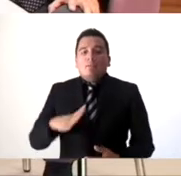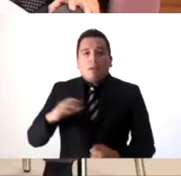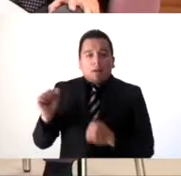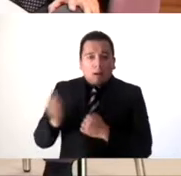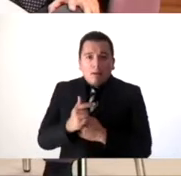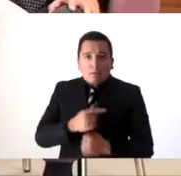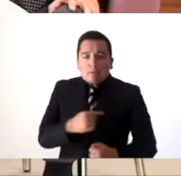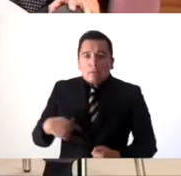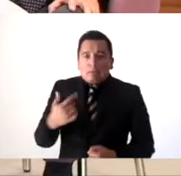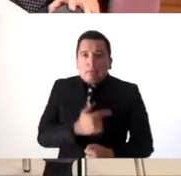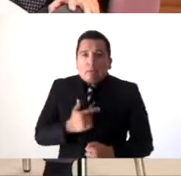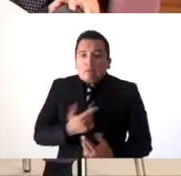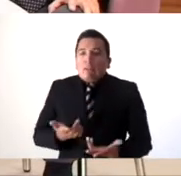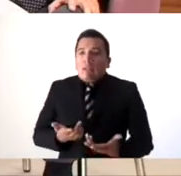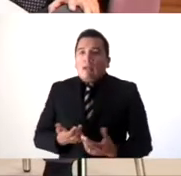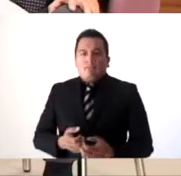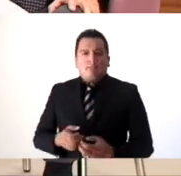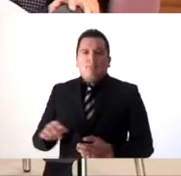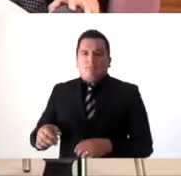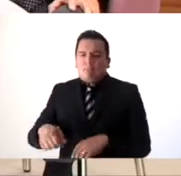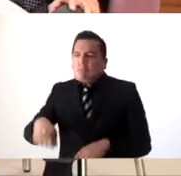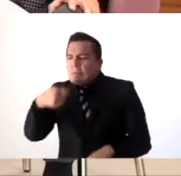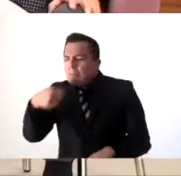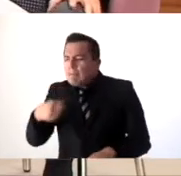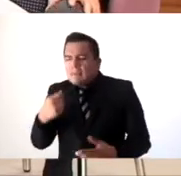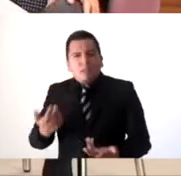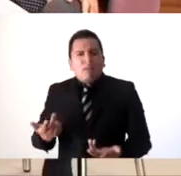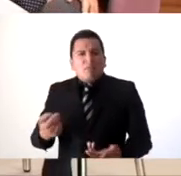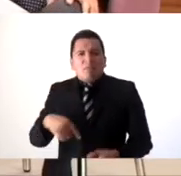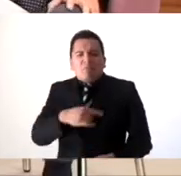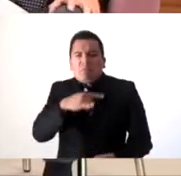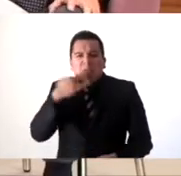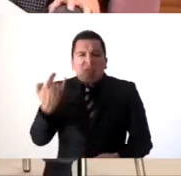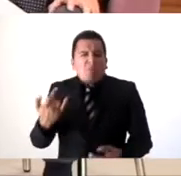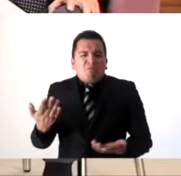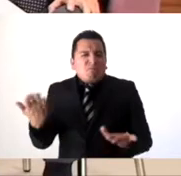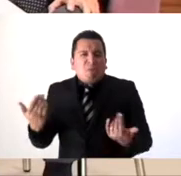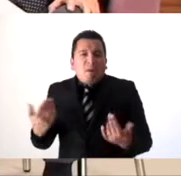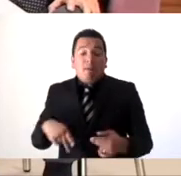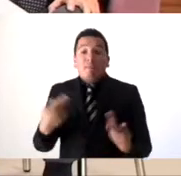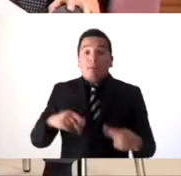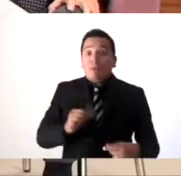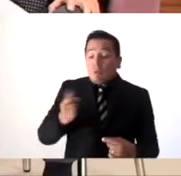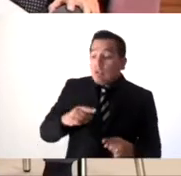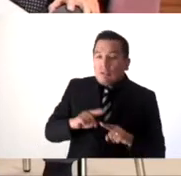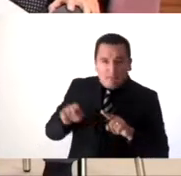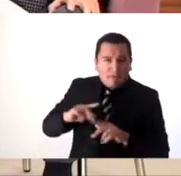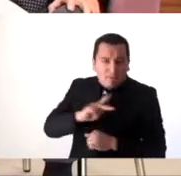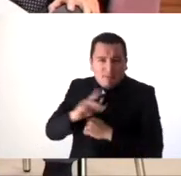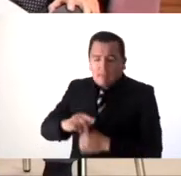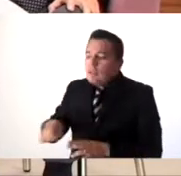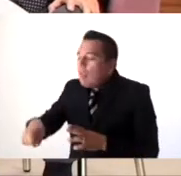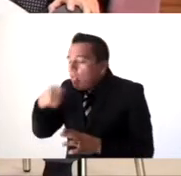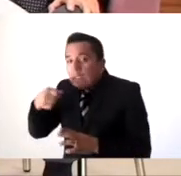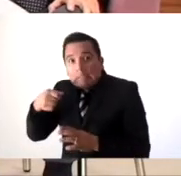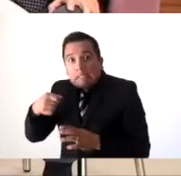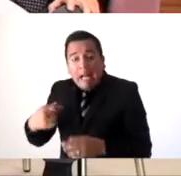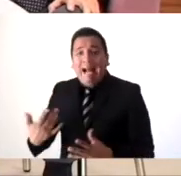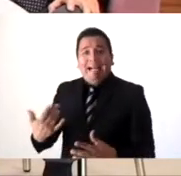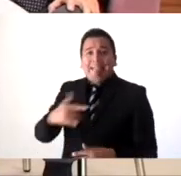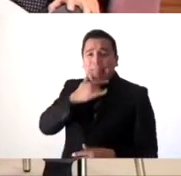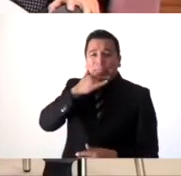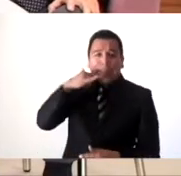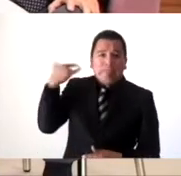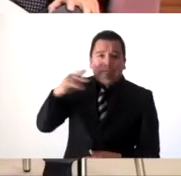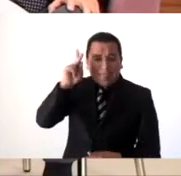ahí algo que nosotros decimos, pues esto no pica absolutamente nada, para ellos es incomible y es algo que nos da una serie de rasgos que nos hacen